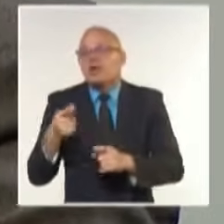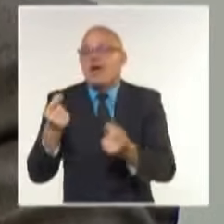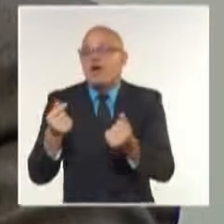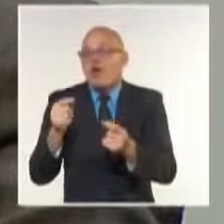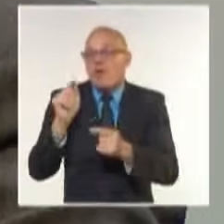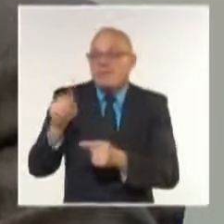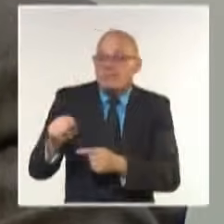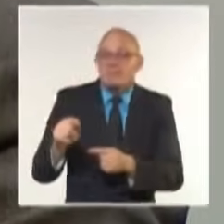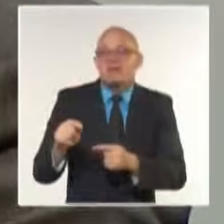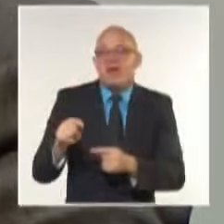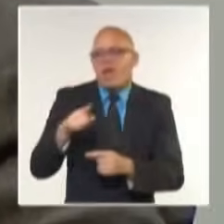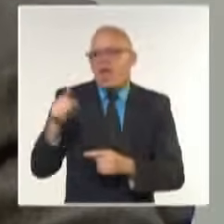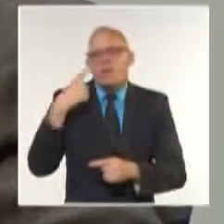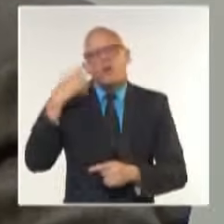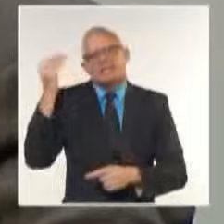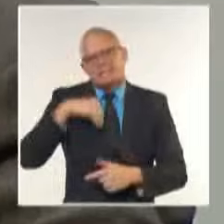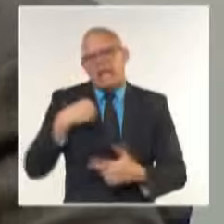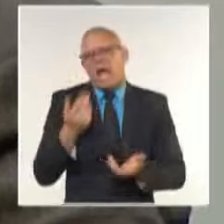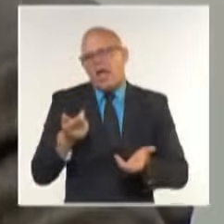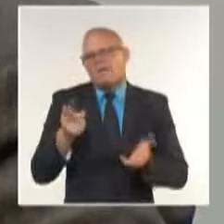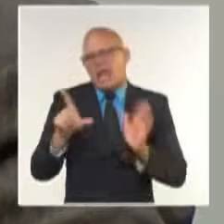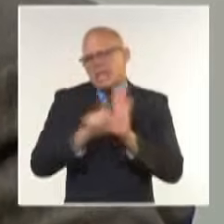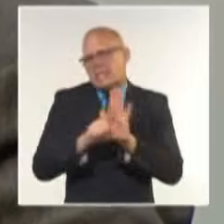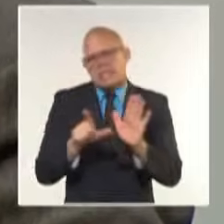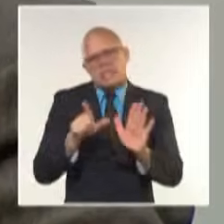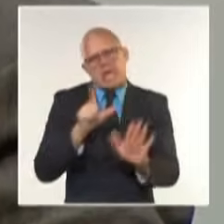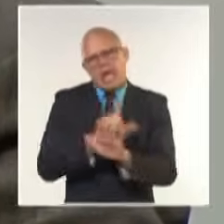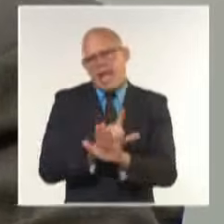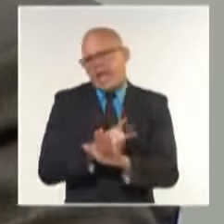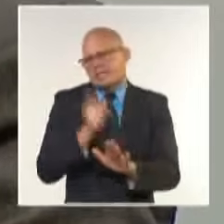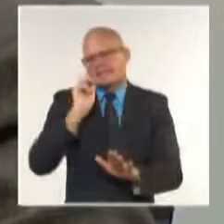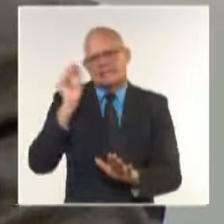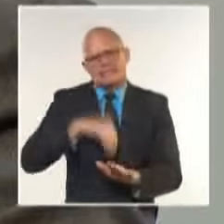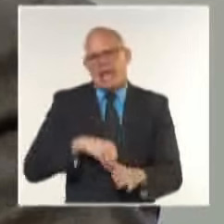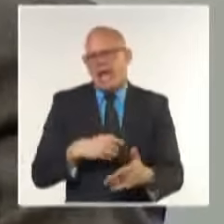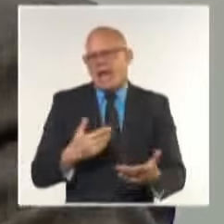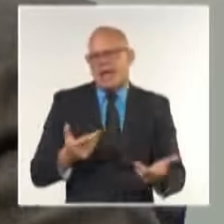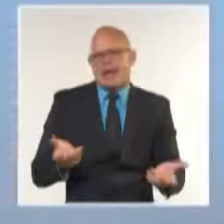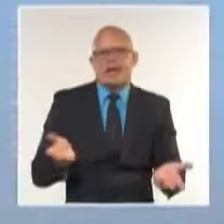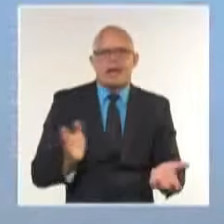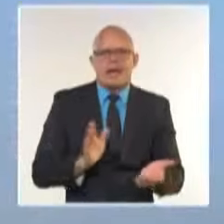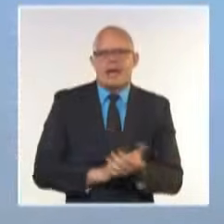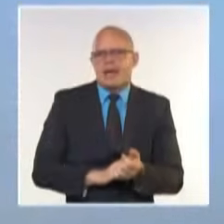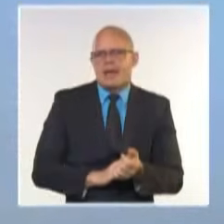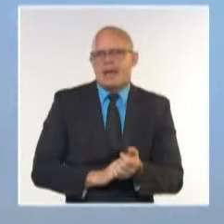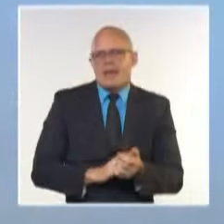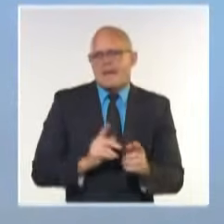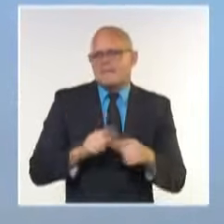económicos, conocían que estaban infringiendo las normas establecidas para la contratación. Conscientes, no hicieron lo que porque tocaba. No hicieron pliego de